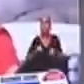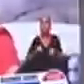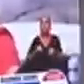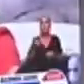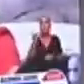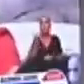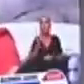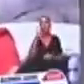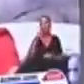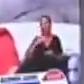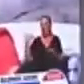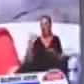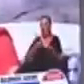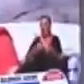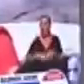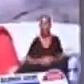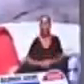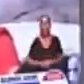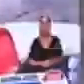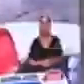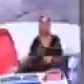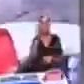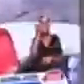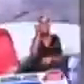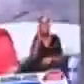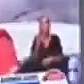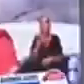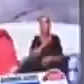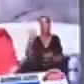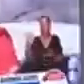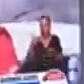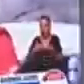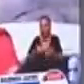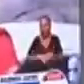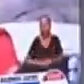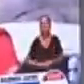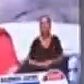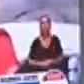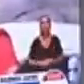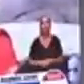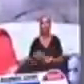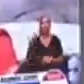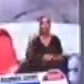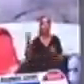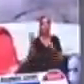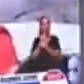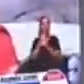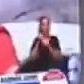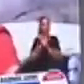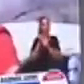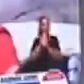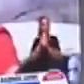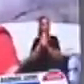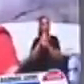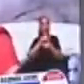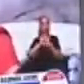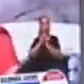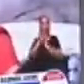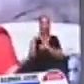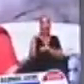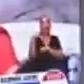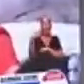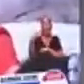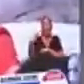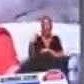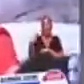el propio Larreta, que decían que no había que discutir la presidencia de la Cámara de Diputados porque no había que gobernar, digamos,